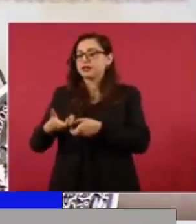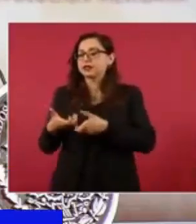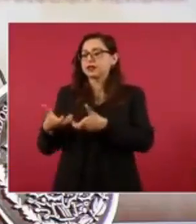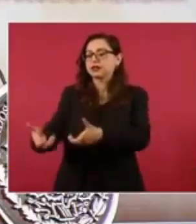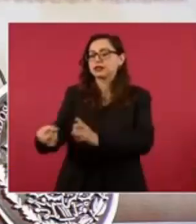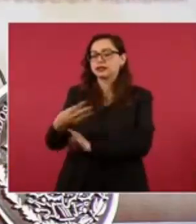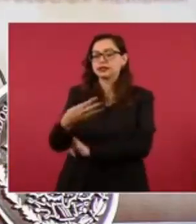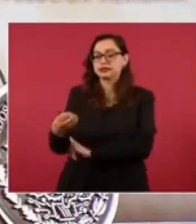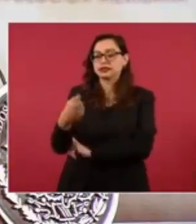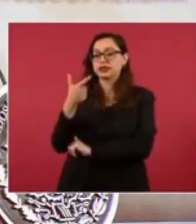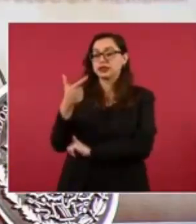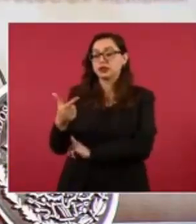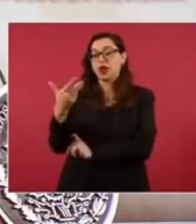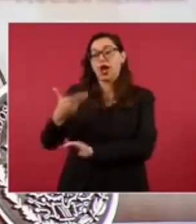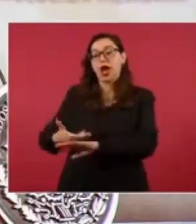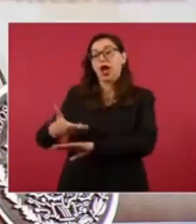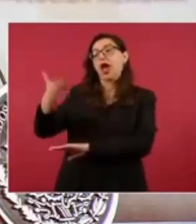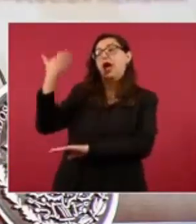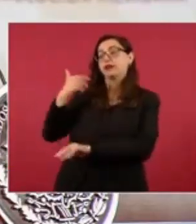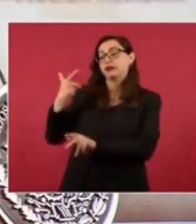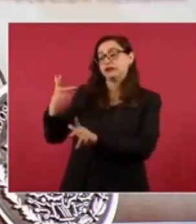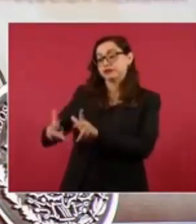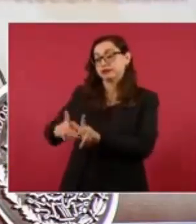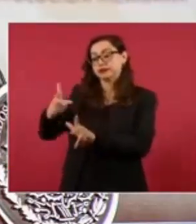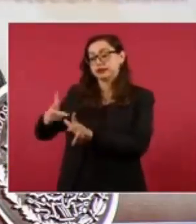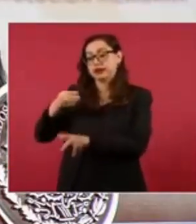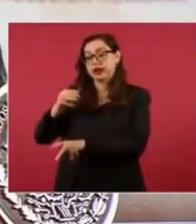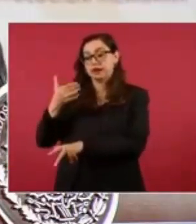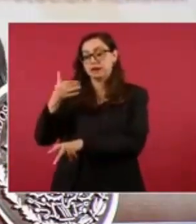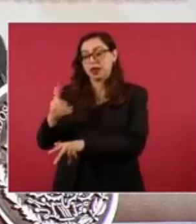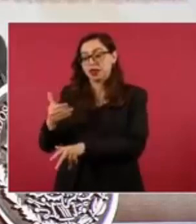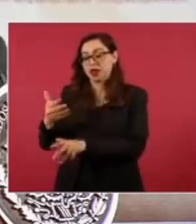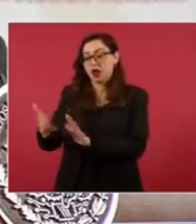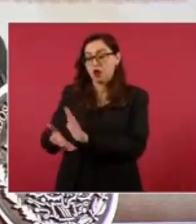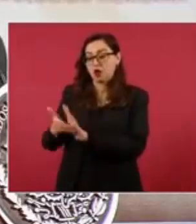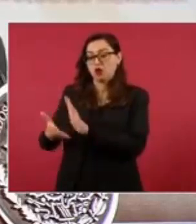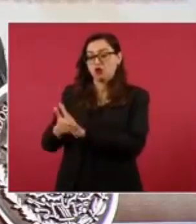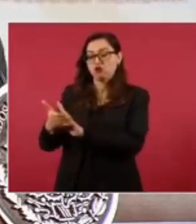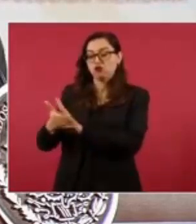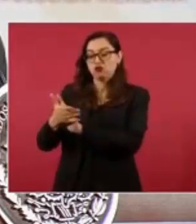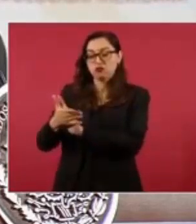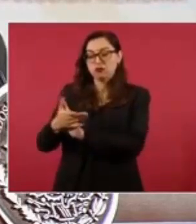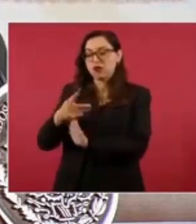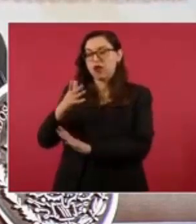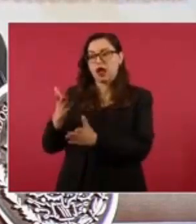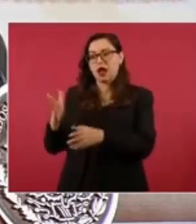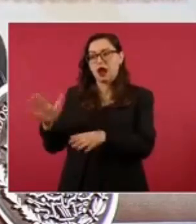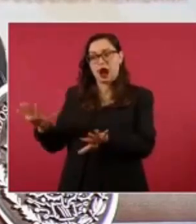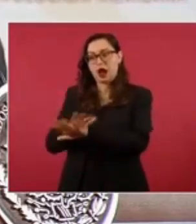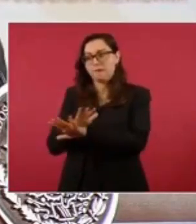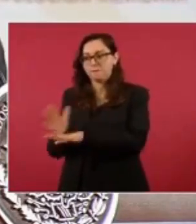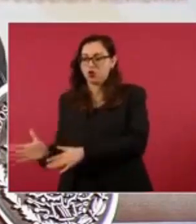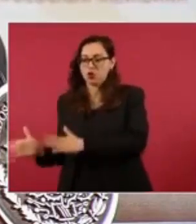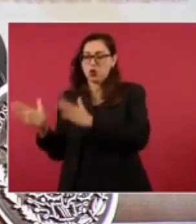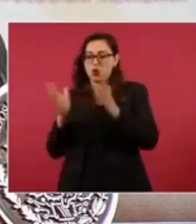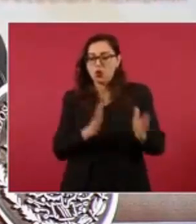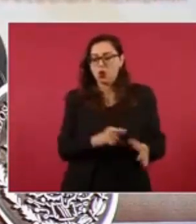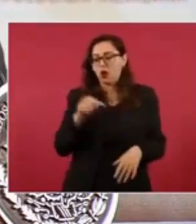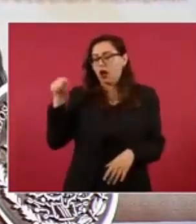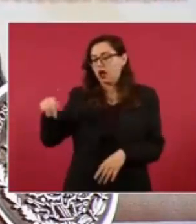que en donde iba a estar el Tren Maya, nos las está pasando de nuevo Fonatur para poder atender